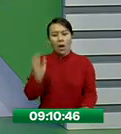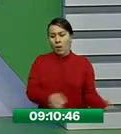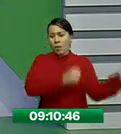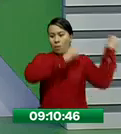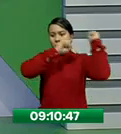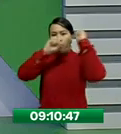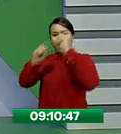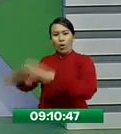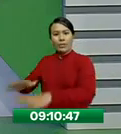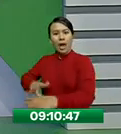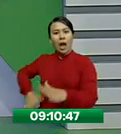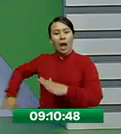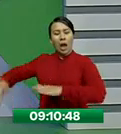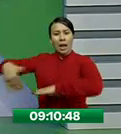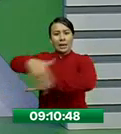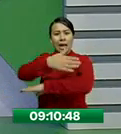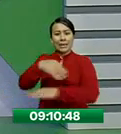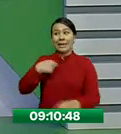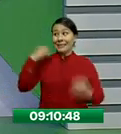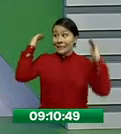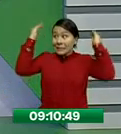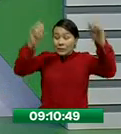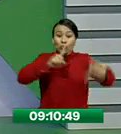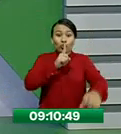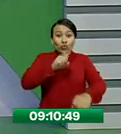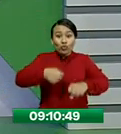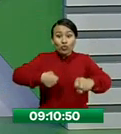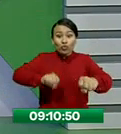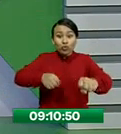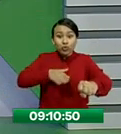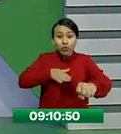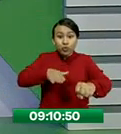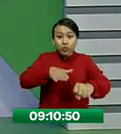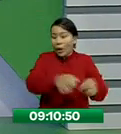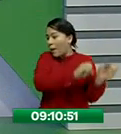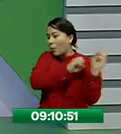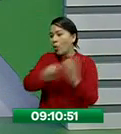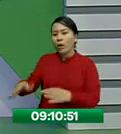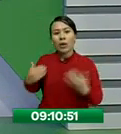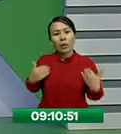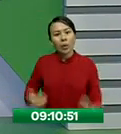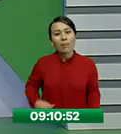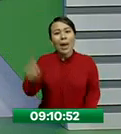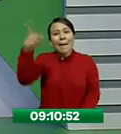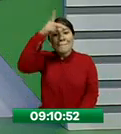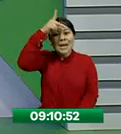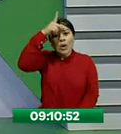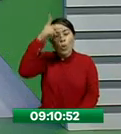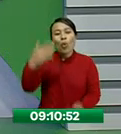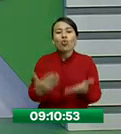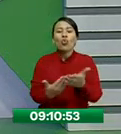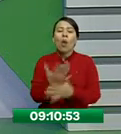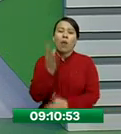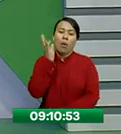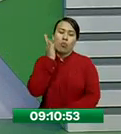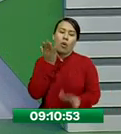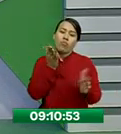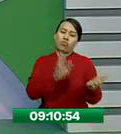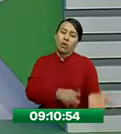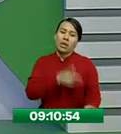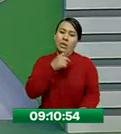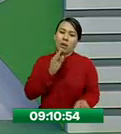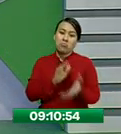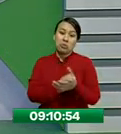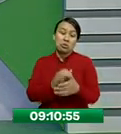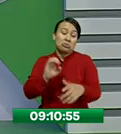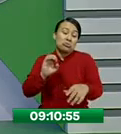arrojado a la vía pública desde una tricimoto en Perú. Según las investigaciones, se trataría de una nueva víctima de femicidio. Enseguida,